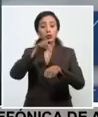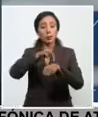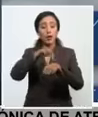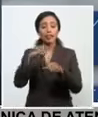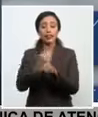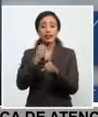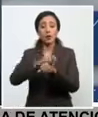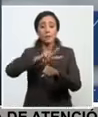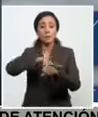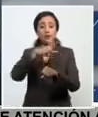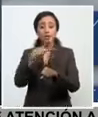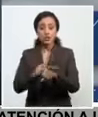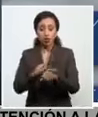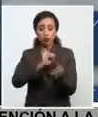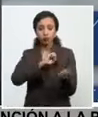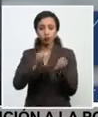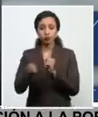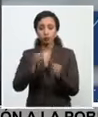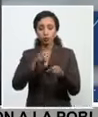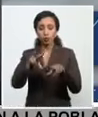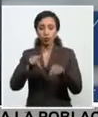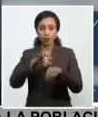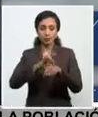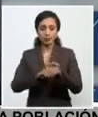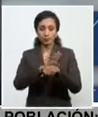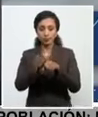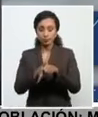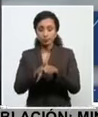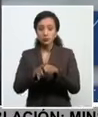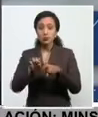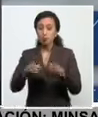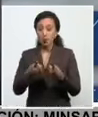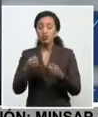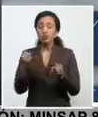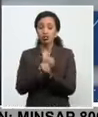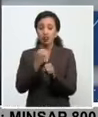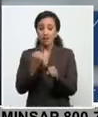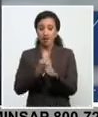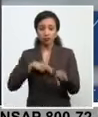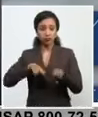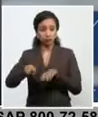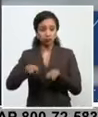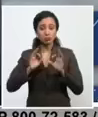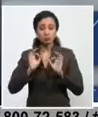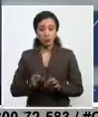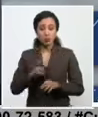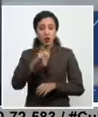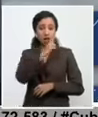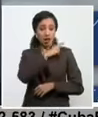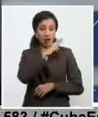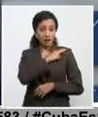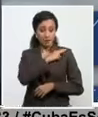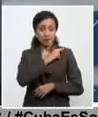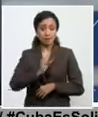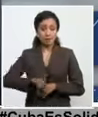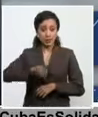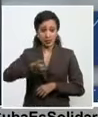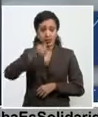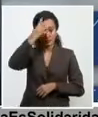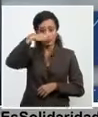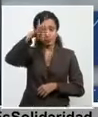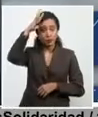el Control del Nuevo Coronavirus. Siguiendo esa línea de acción, el jefe de Estado convocó a seguir trabajando y atendiendo